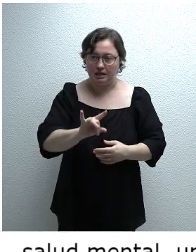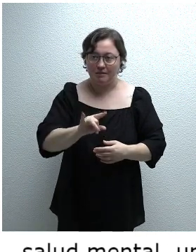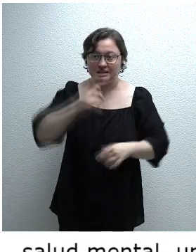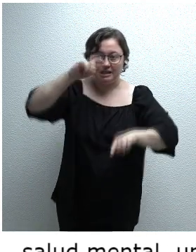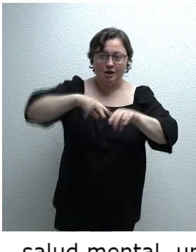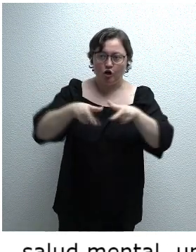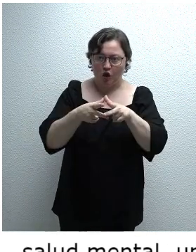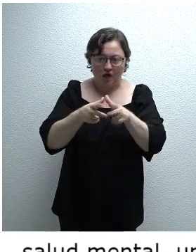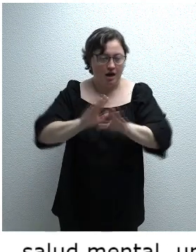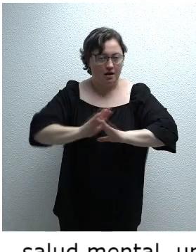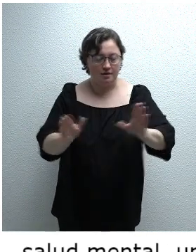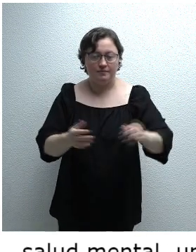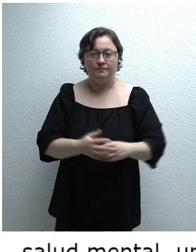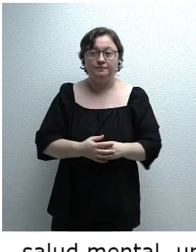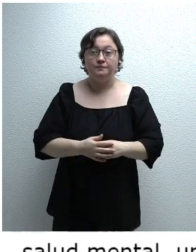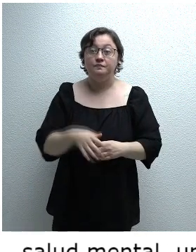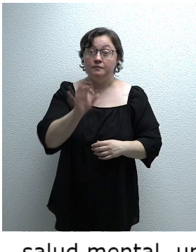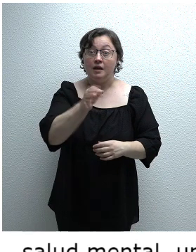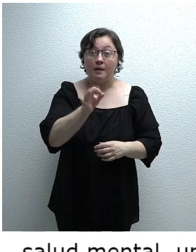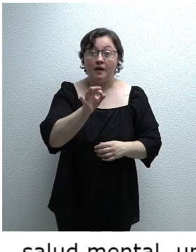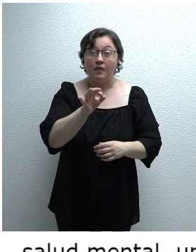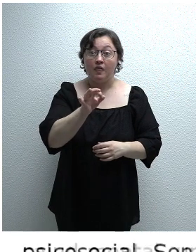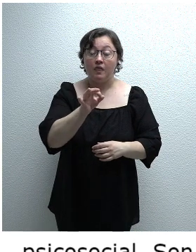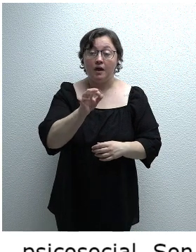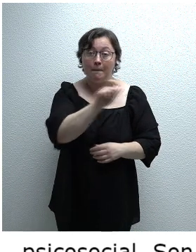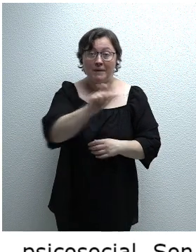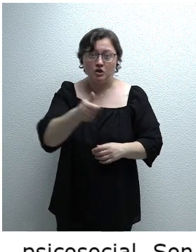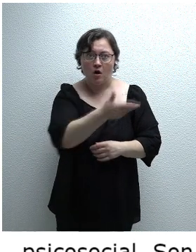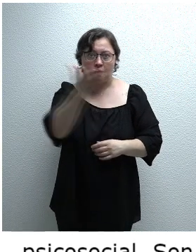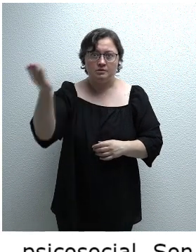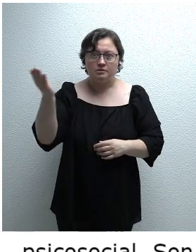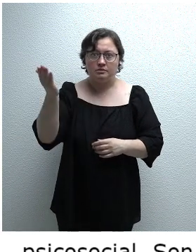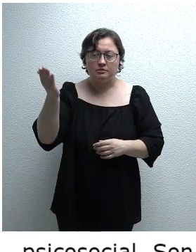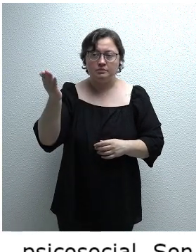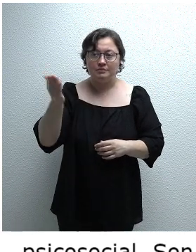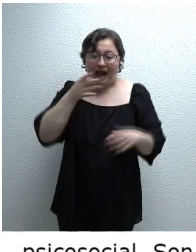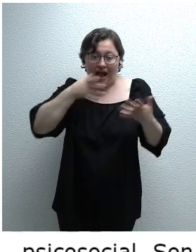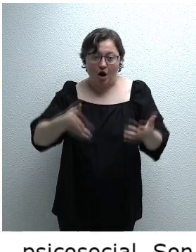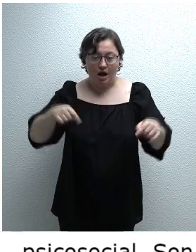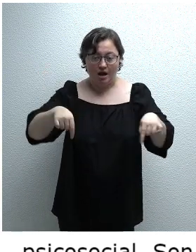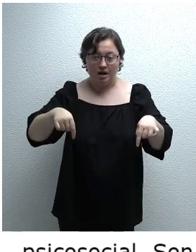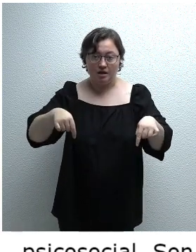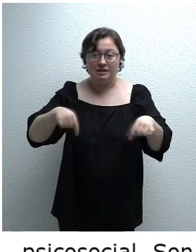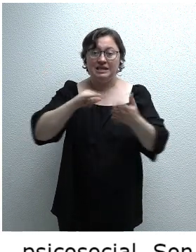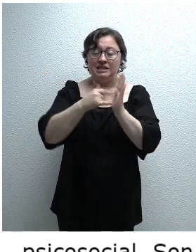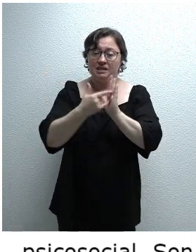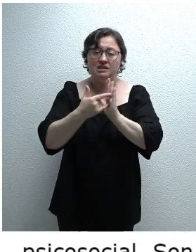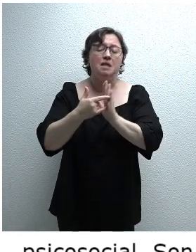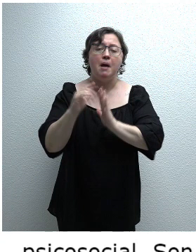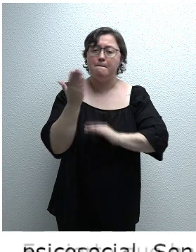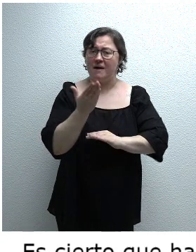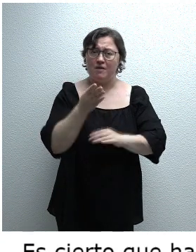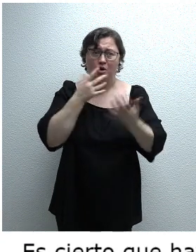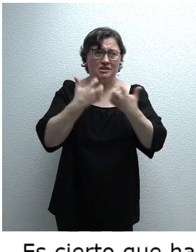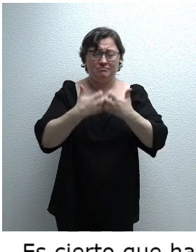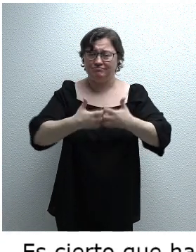psicosocial. Es cierto que hay muchísimas personas que ahora mismo, víctimas de un sistema que no ha